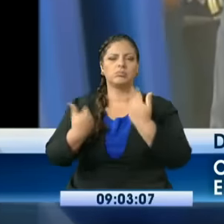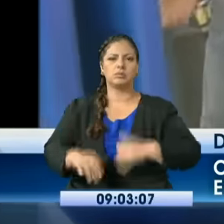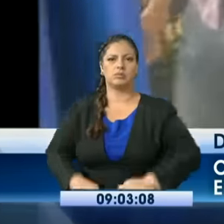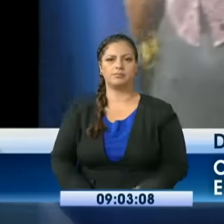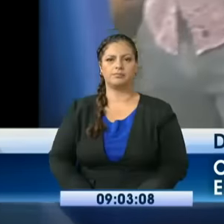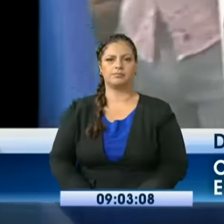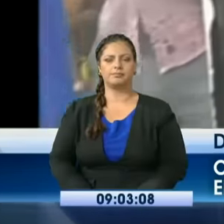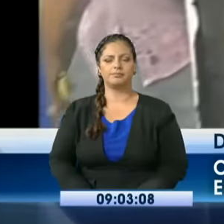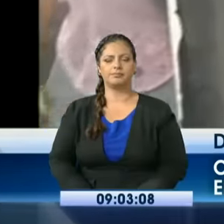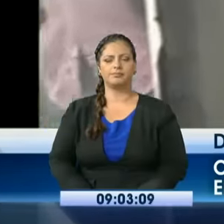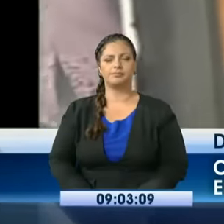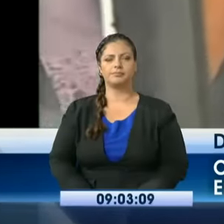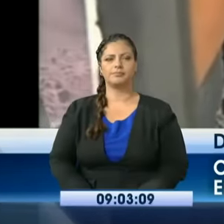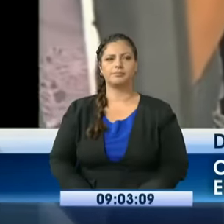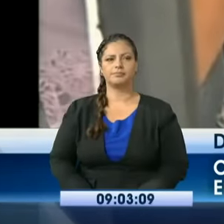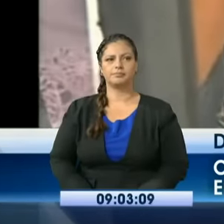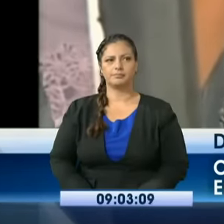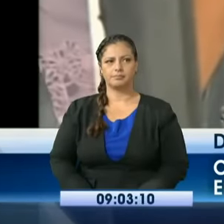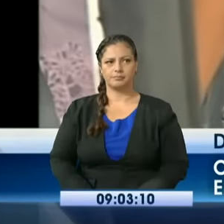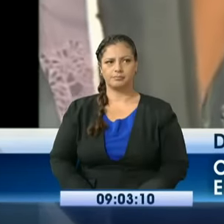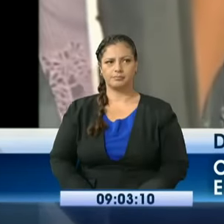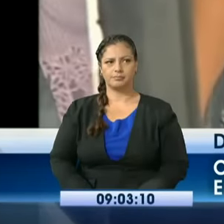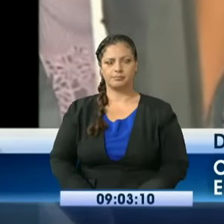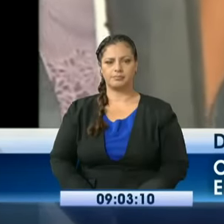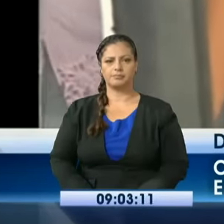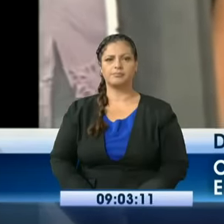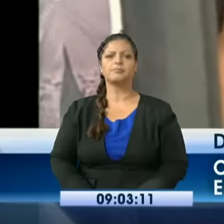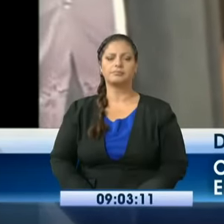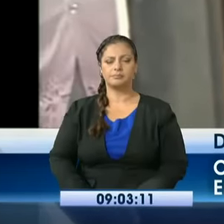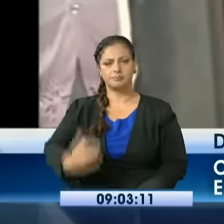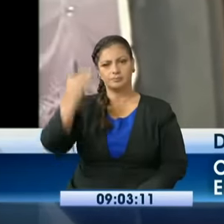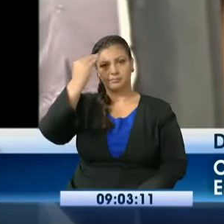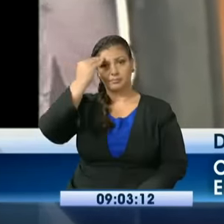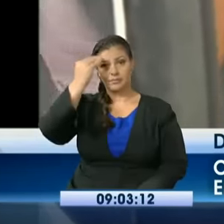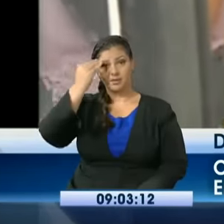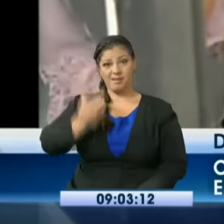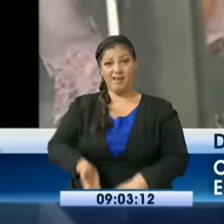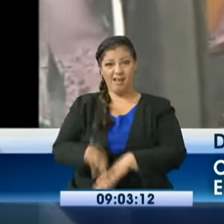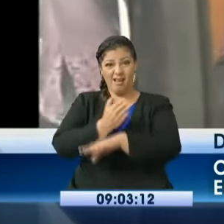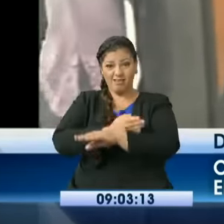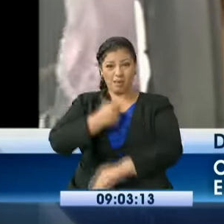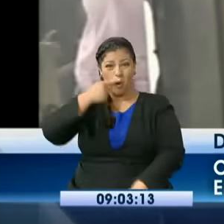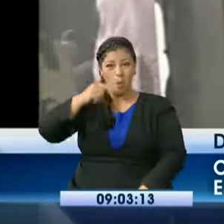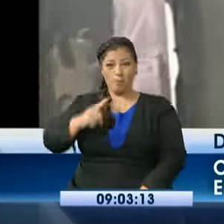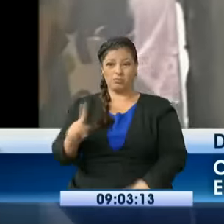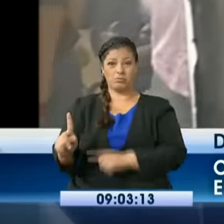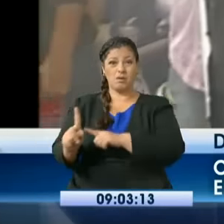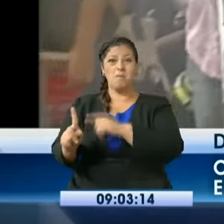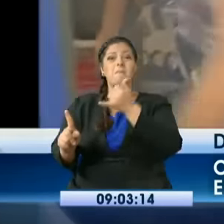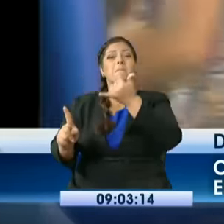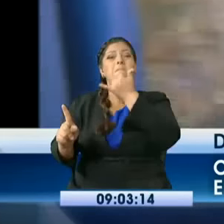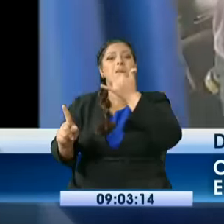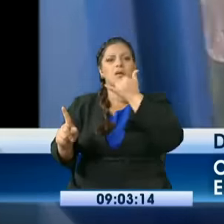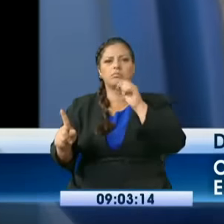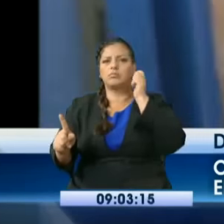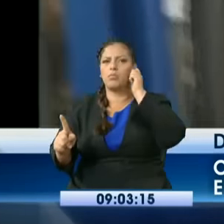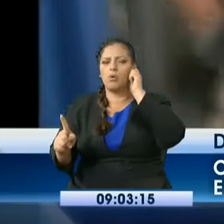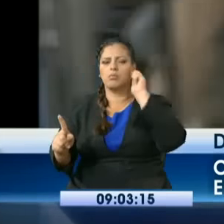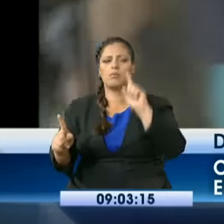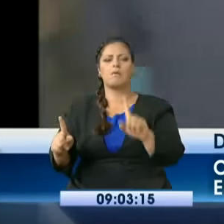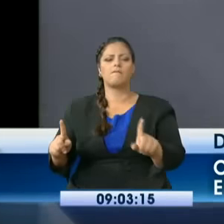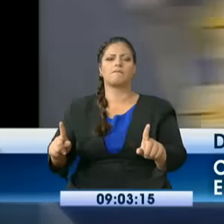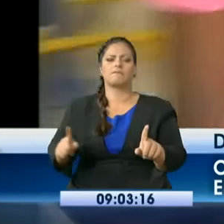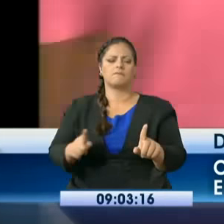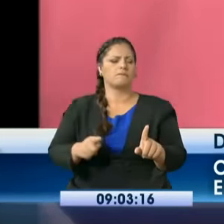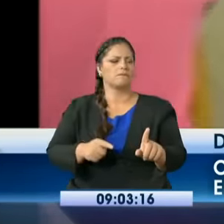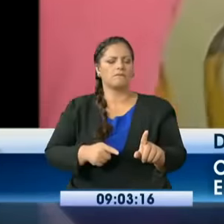ya fue sentenciado, ¿no? Así es, tenemos conocimiento de que el abusador fue sentenciado, entiendo que a 2 años, ya eso es una parte